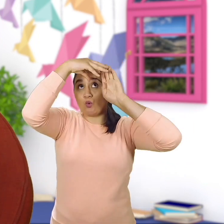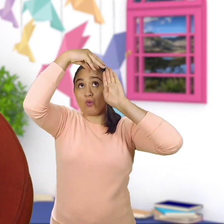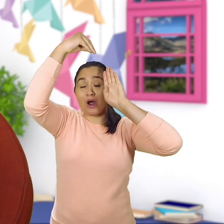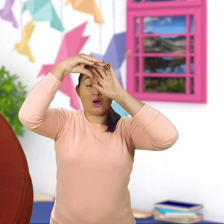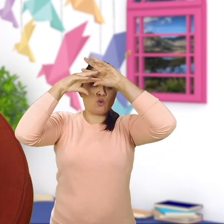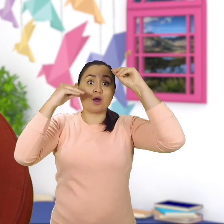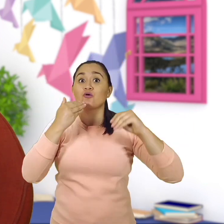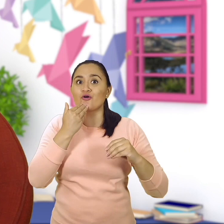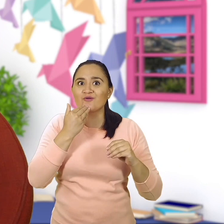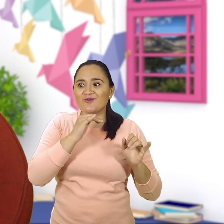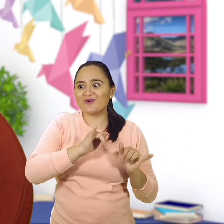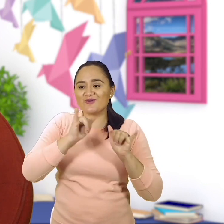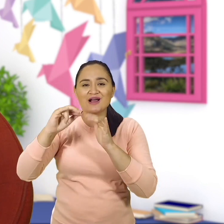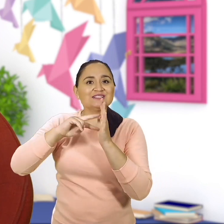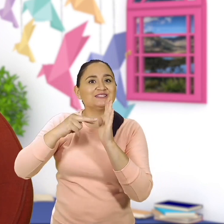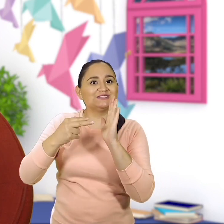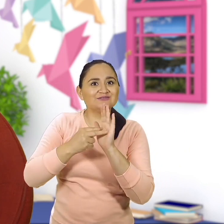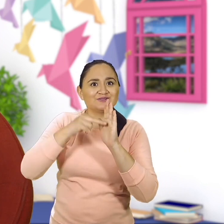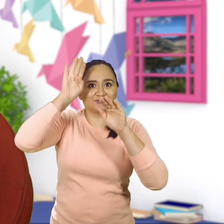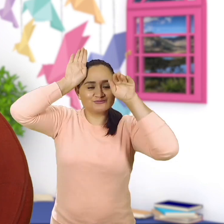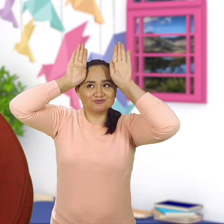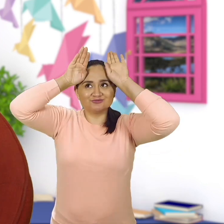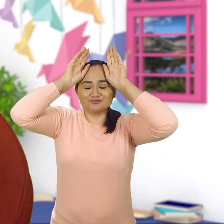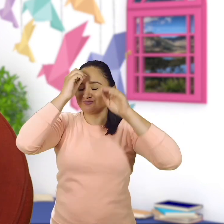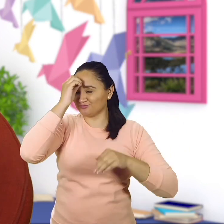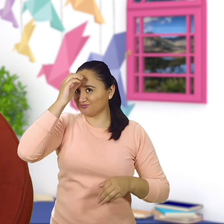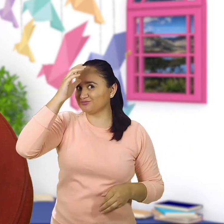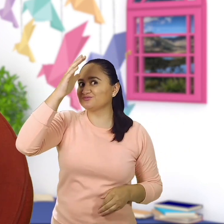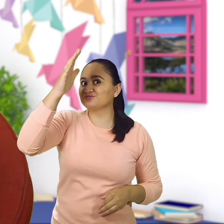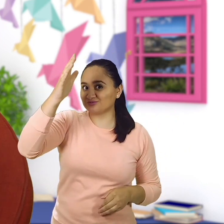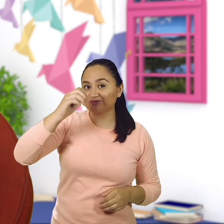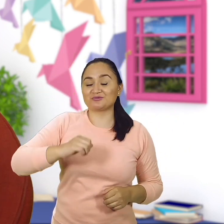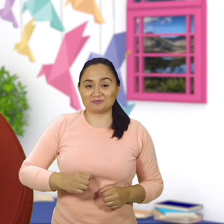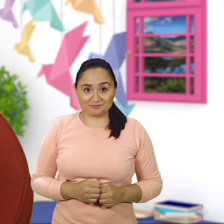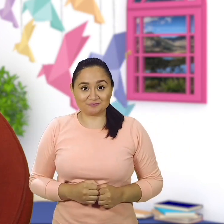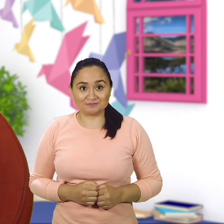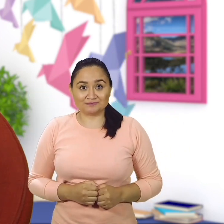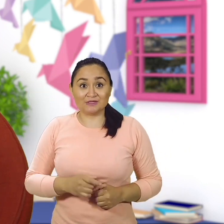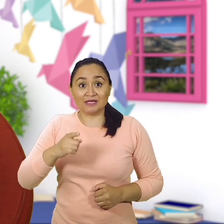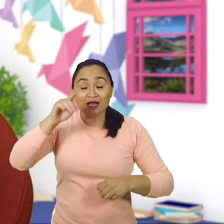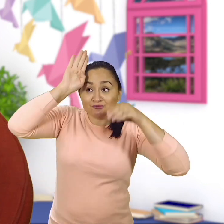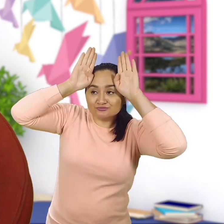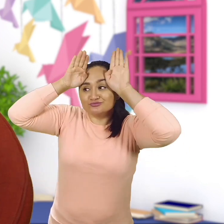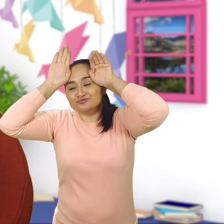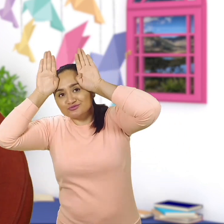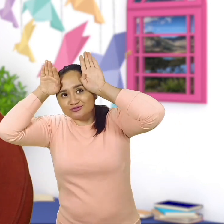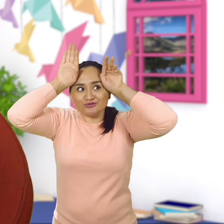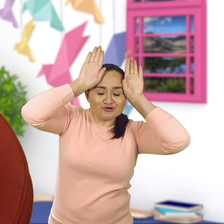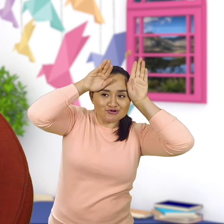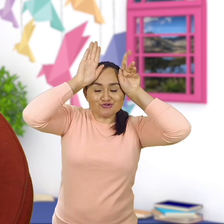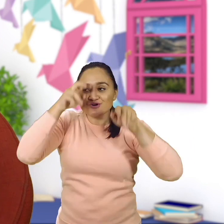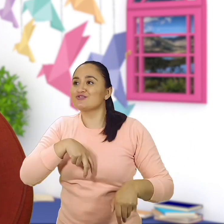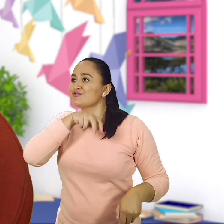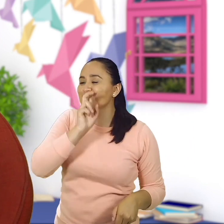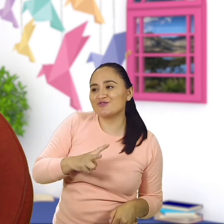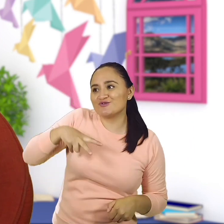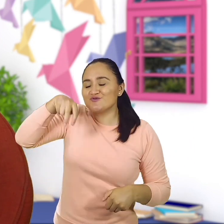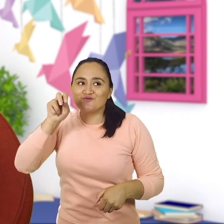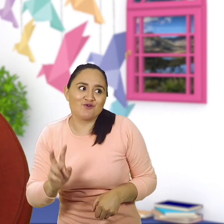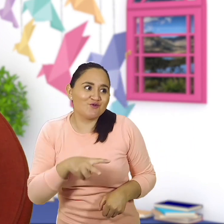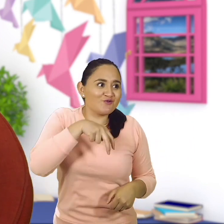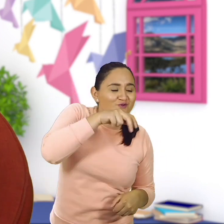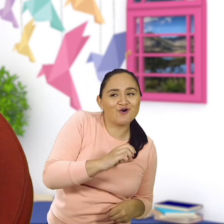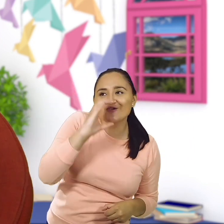burros, las orejas largas son una señal de inteligencia, y las de Bruno le llegaban hasta las patas. Bruno nunca estaba quieto. Le